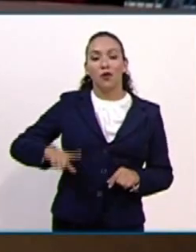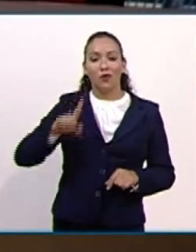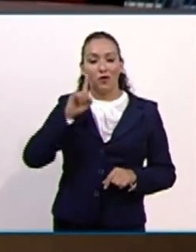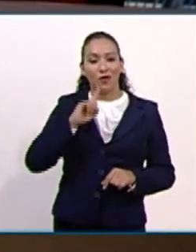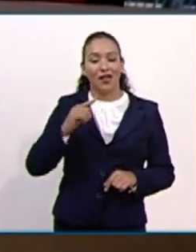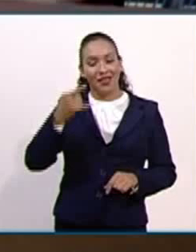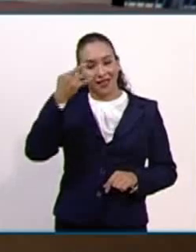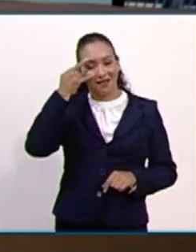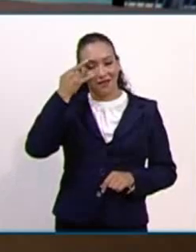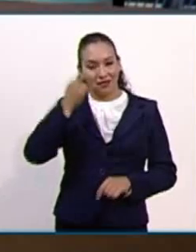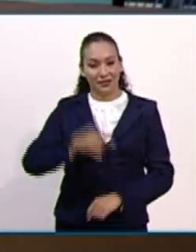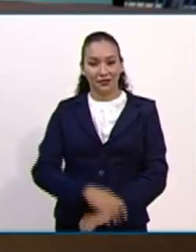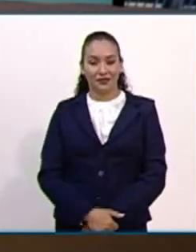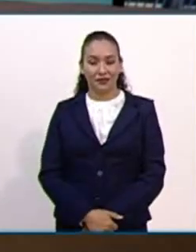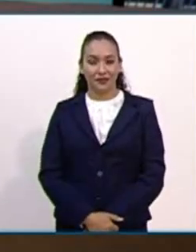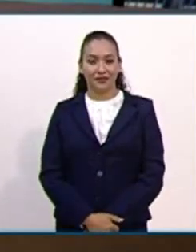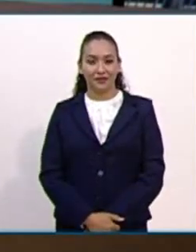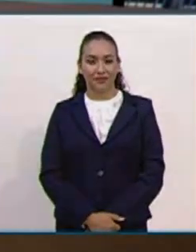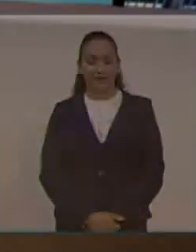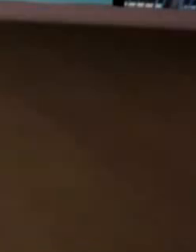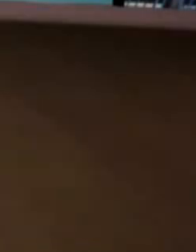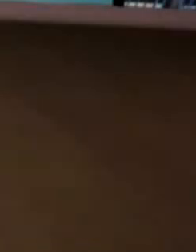Campeche.